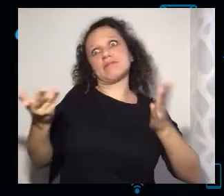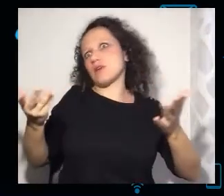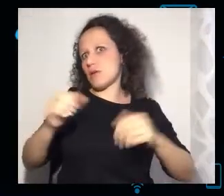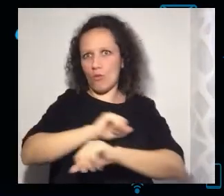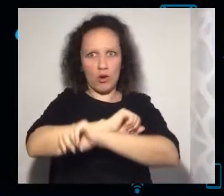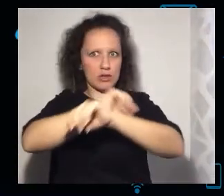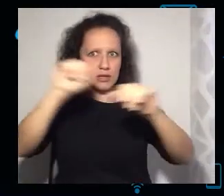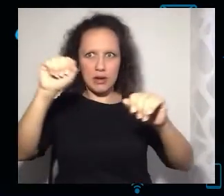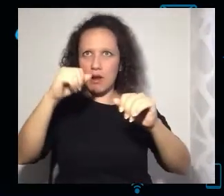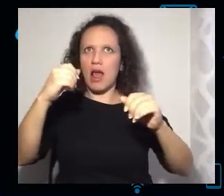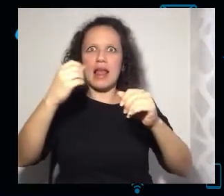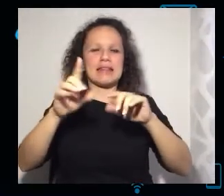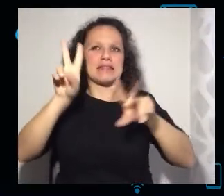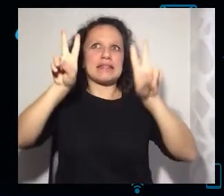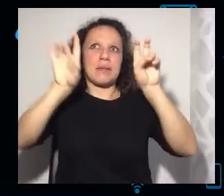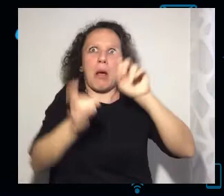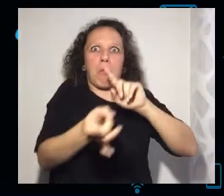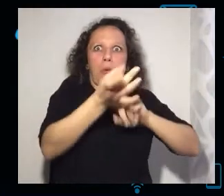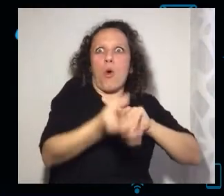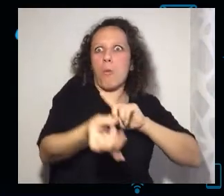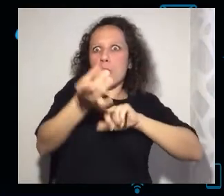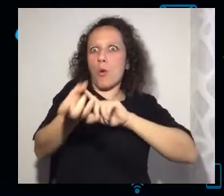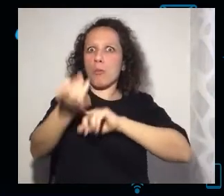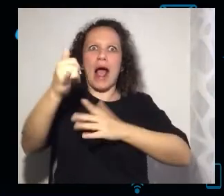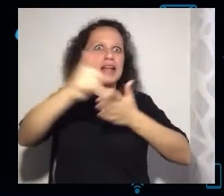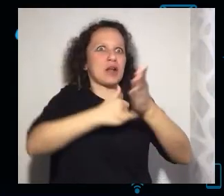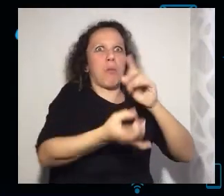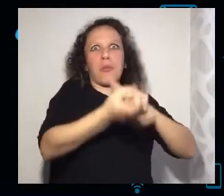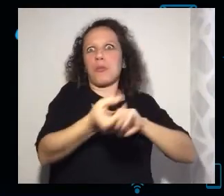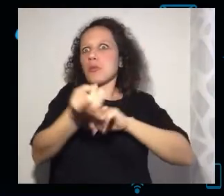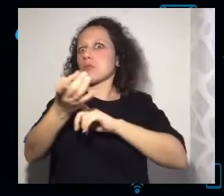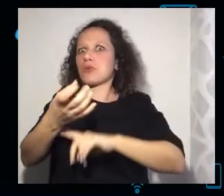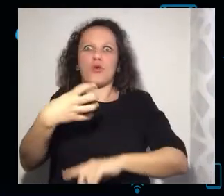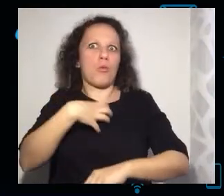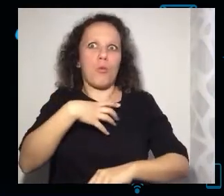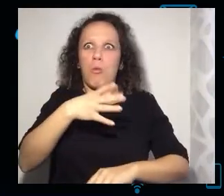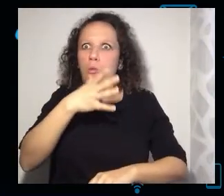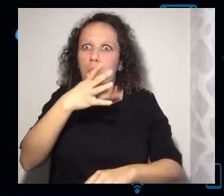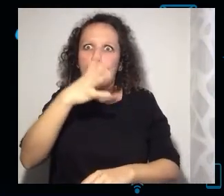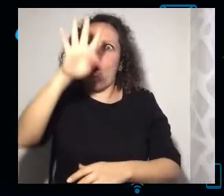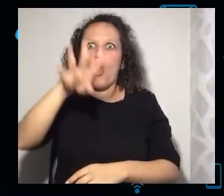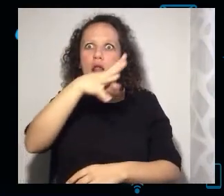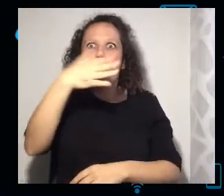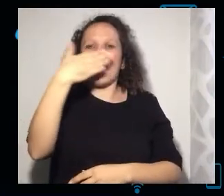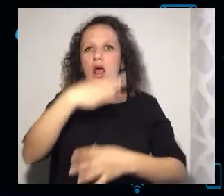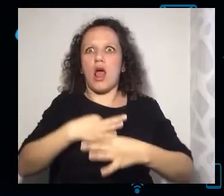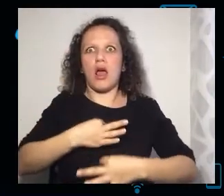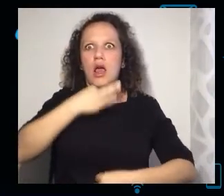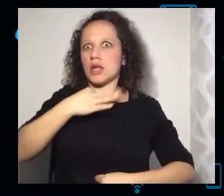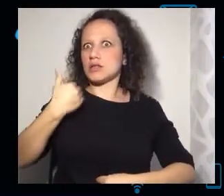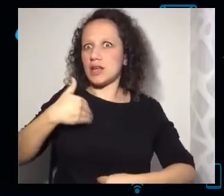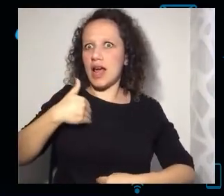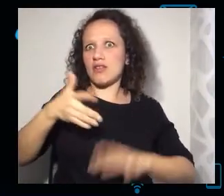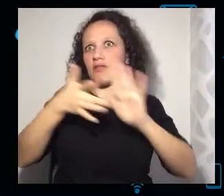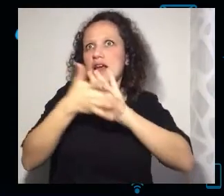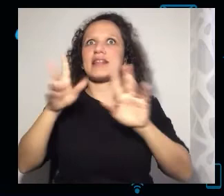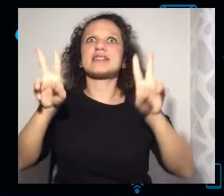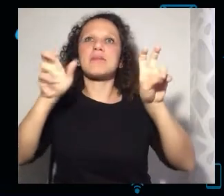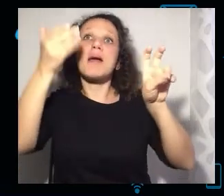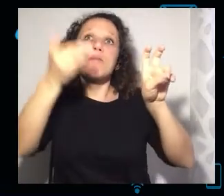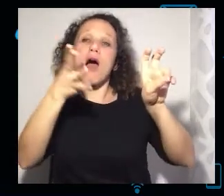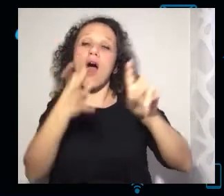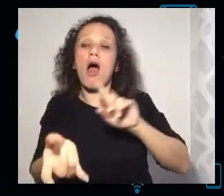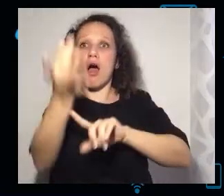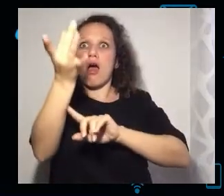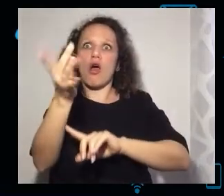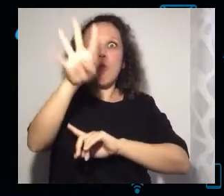ya ahogados horarios de los colegios con todo el contenido que vaya apareciendo de repente como importante